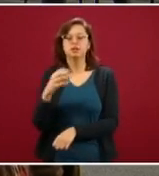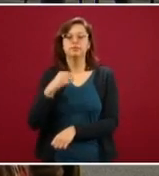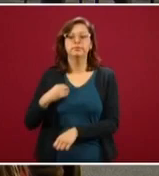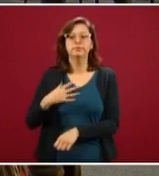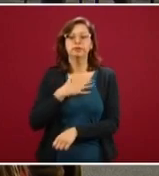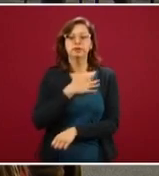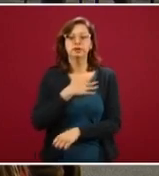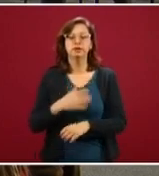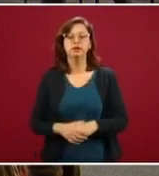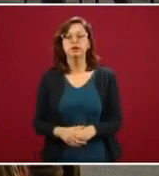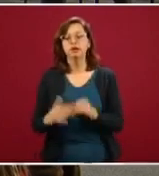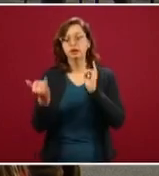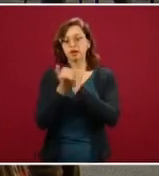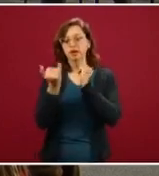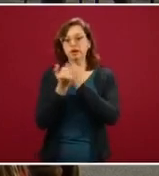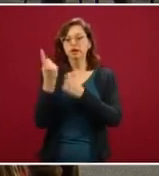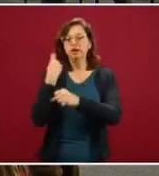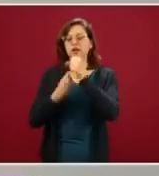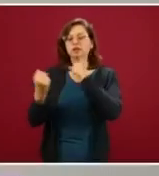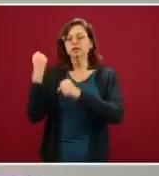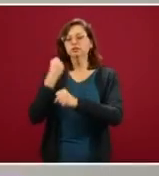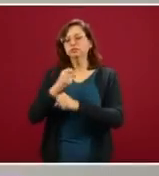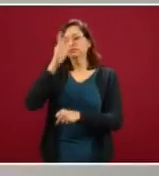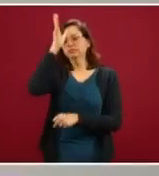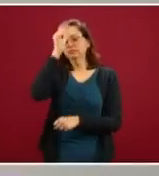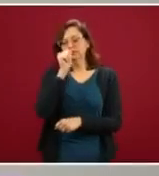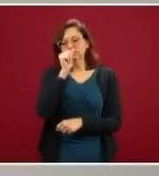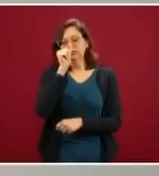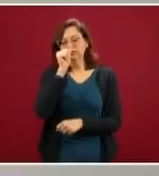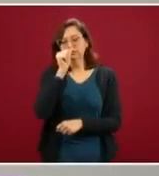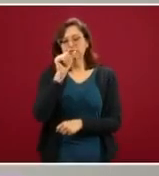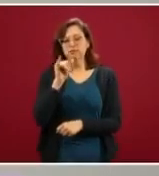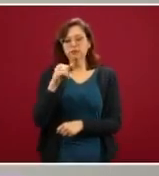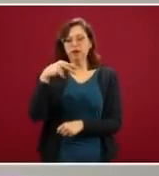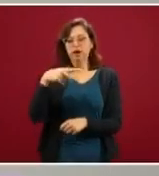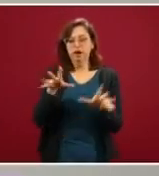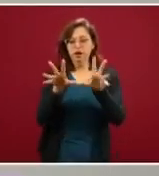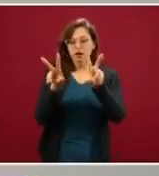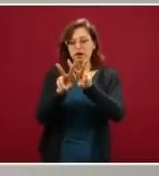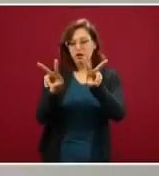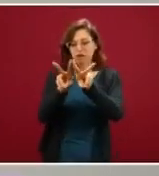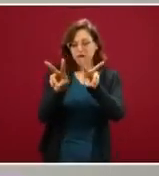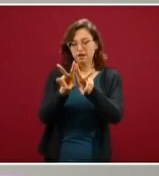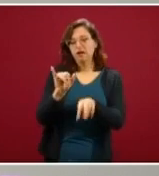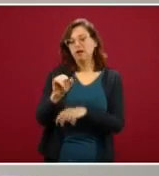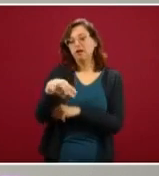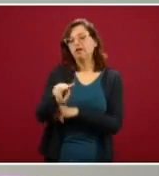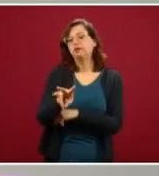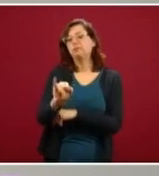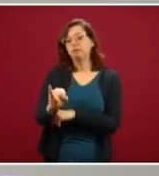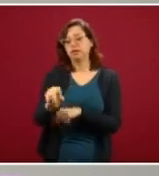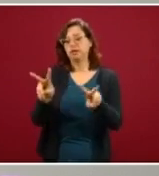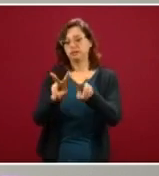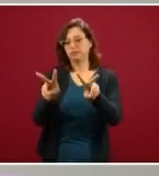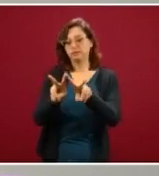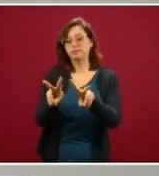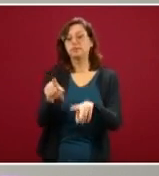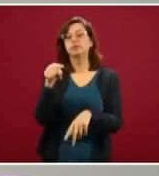También decirles que el año pasado, a través de un convenio con el INPI, se logró abastecer de